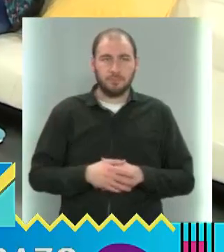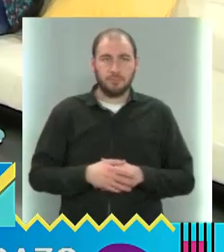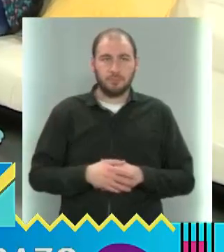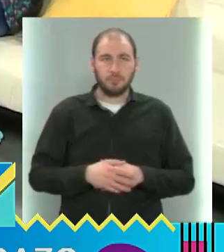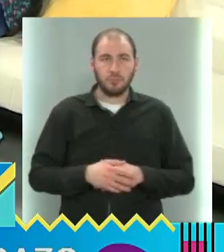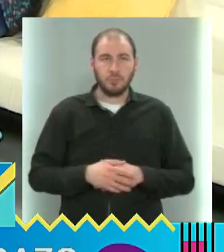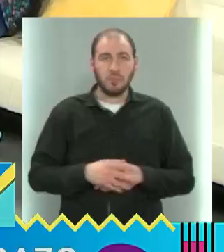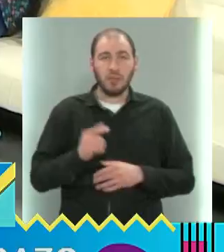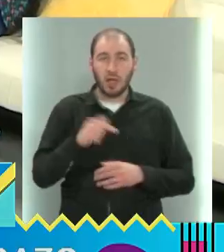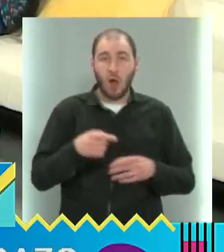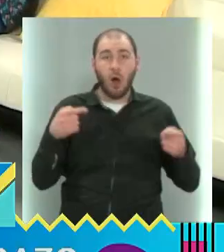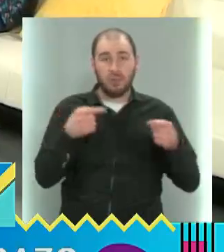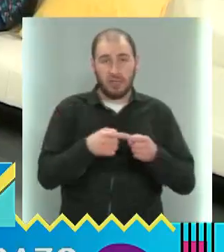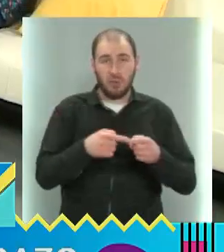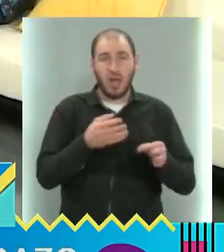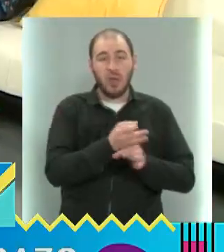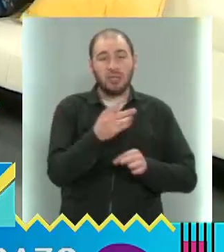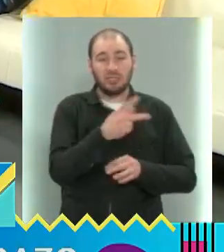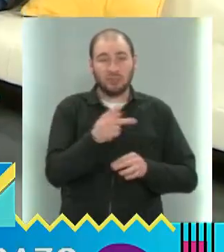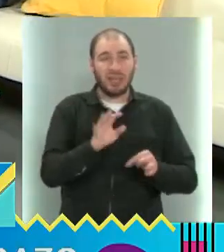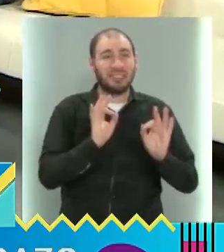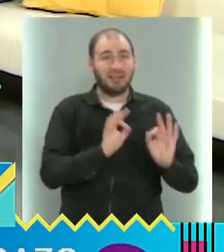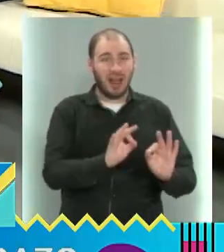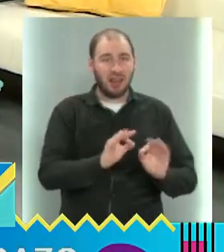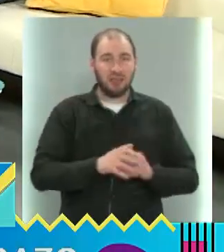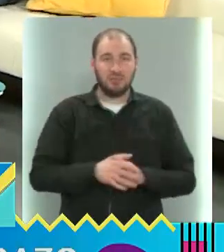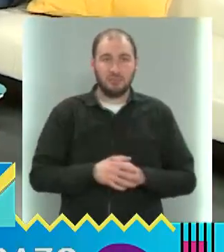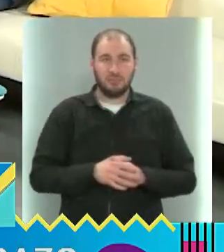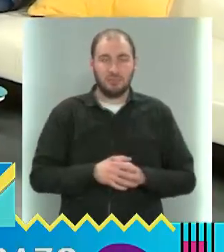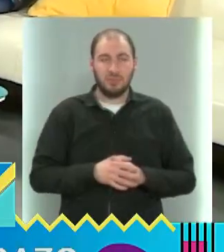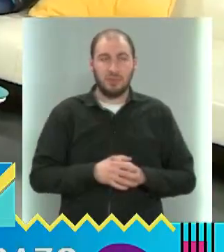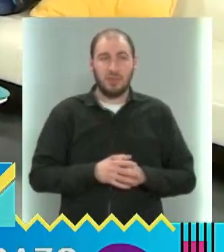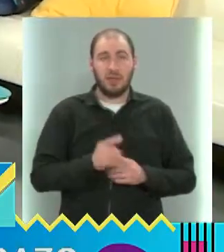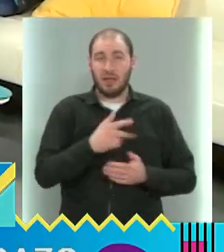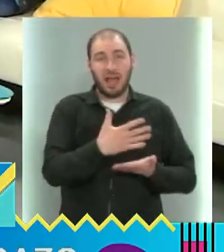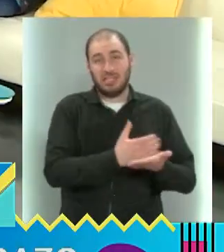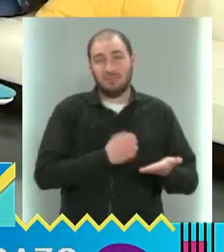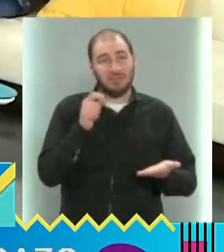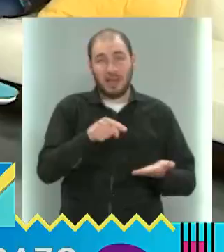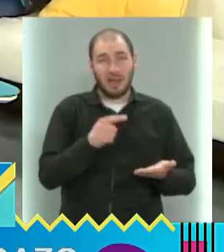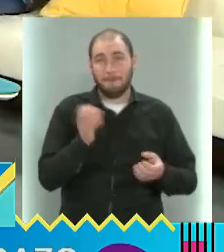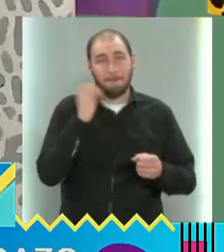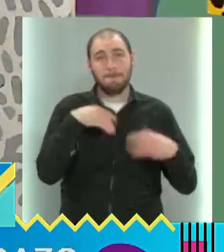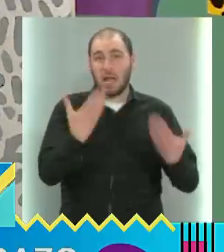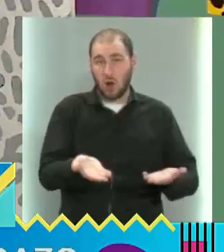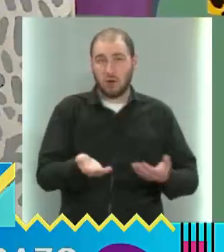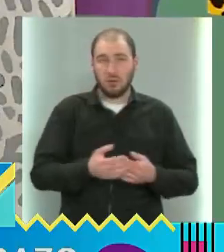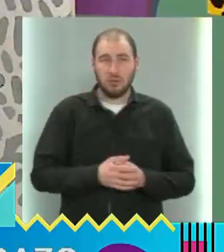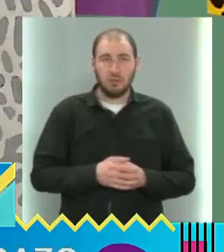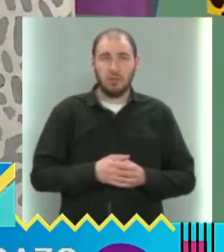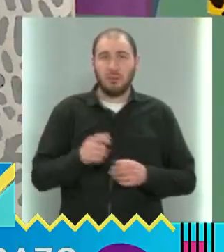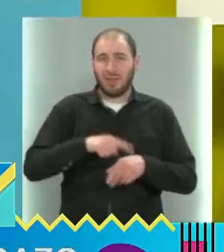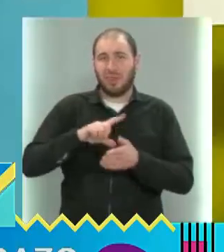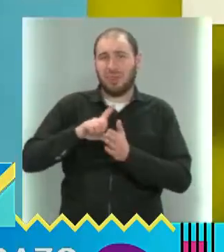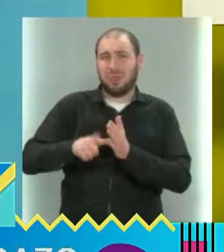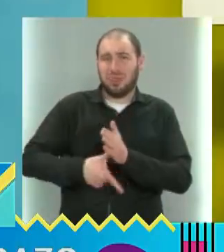Si lo que se pretende dar es educación sexual integral, o sea, tienen que aceptarla, es lo mejor efectivamente. Porque es lo se que ha tardado